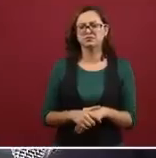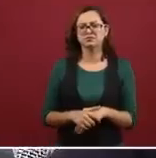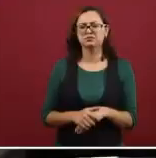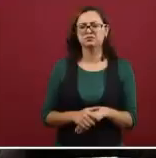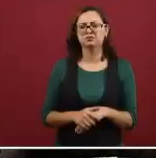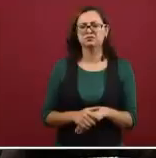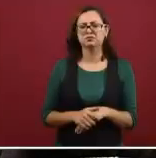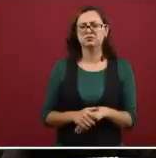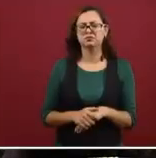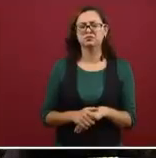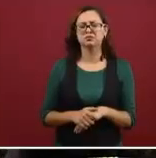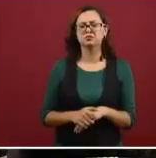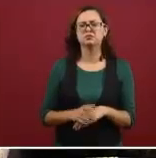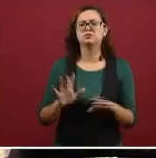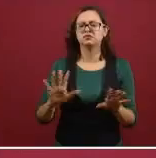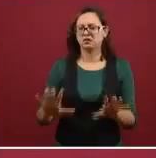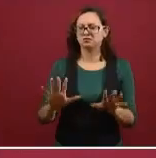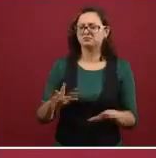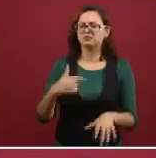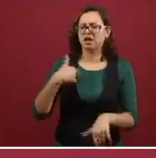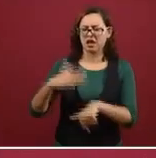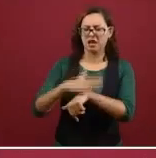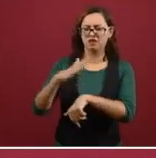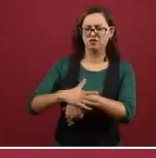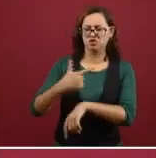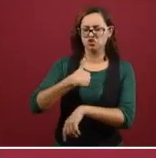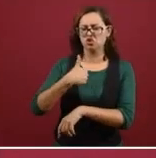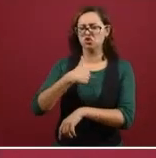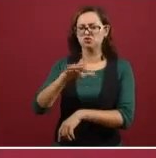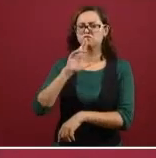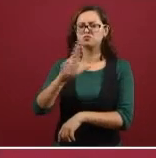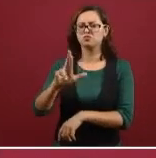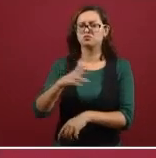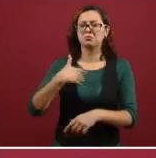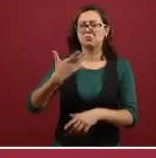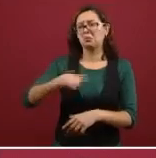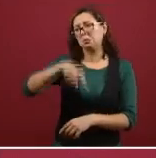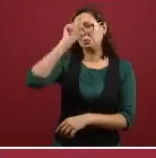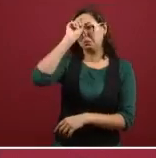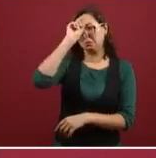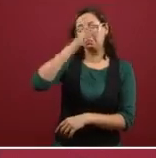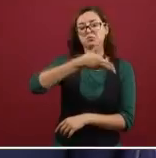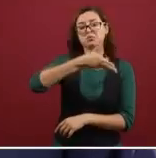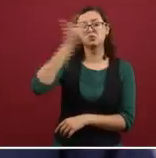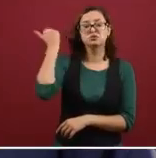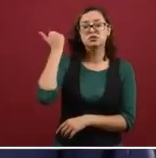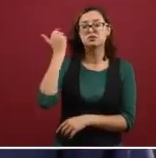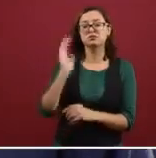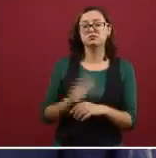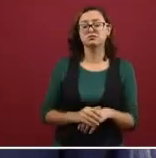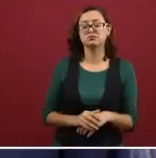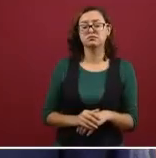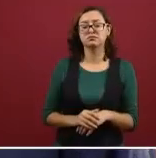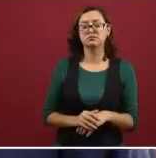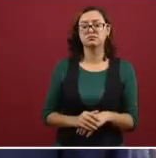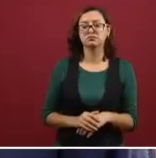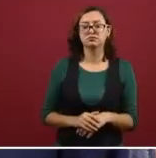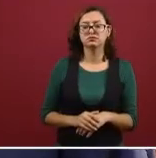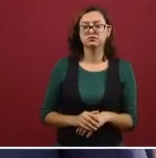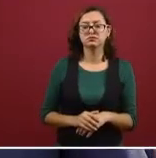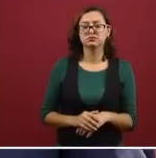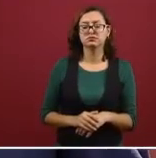las calificadoras yo te lo contesto, o sea, no sabemos, porque como